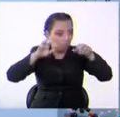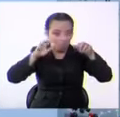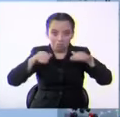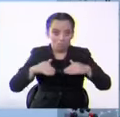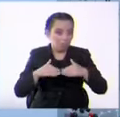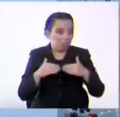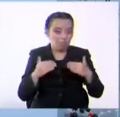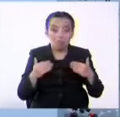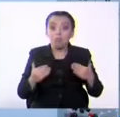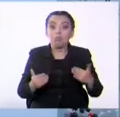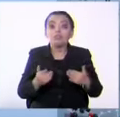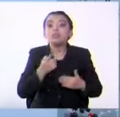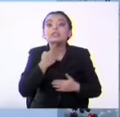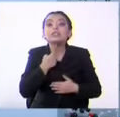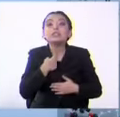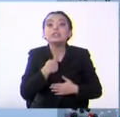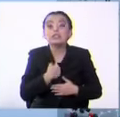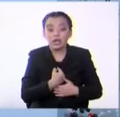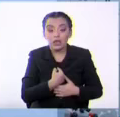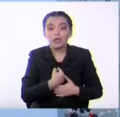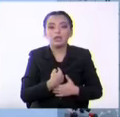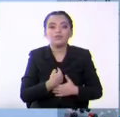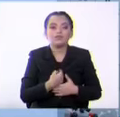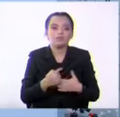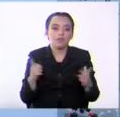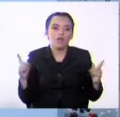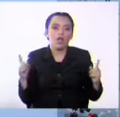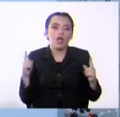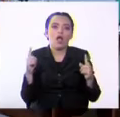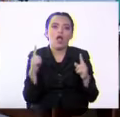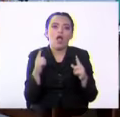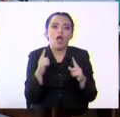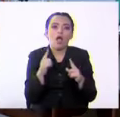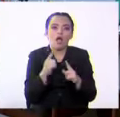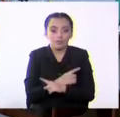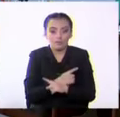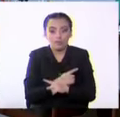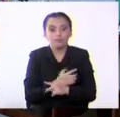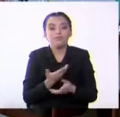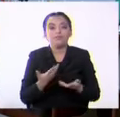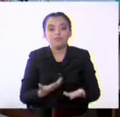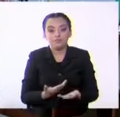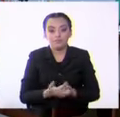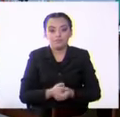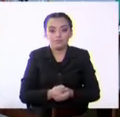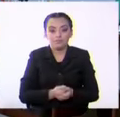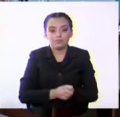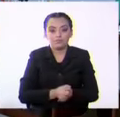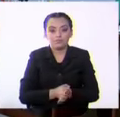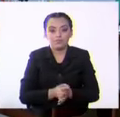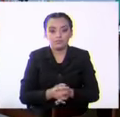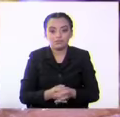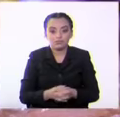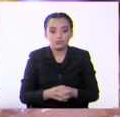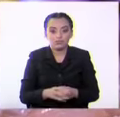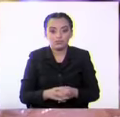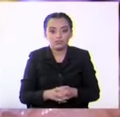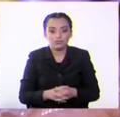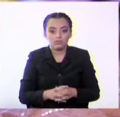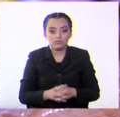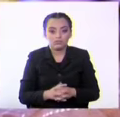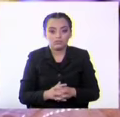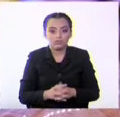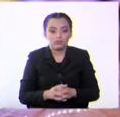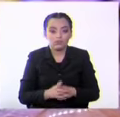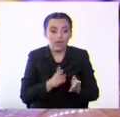más, las estaciones cambian su periodicidad y también algunas especies